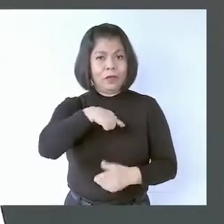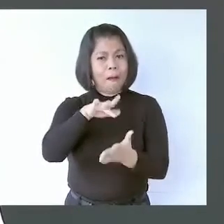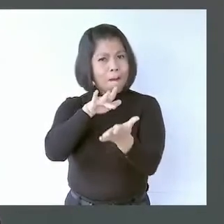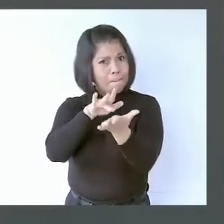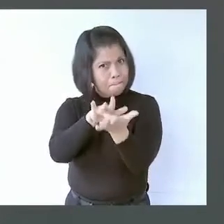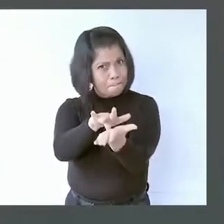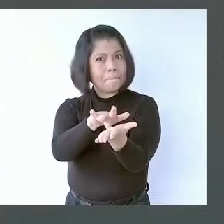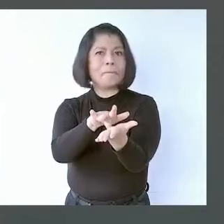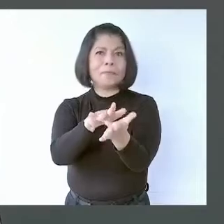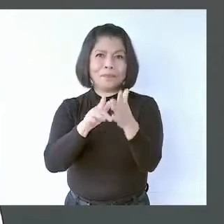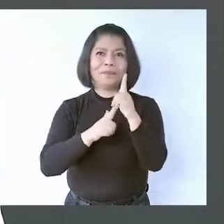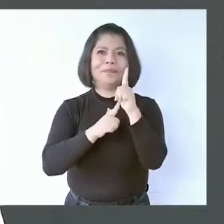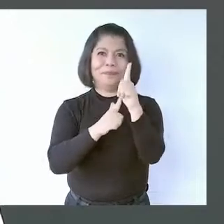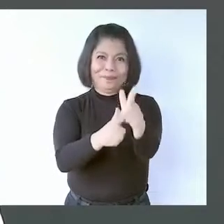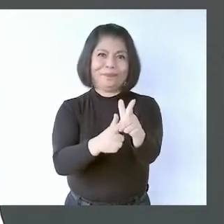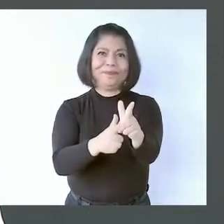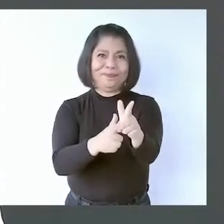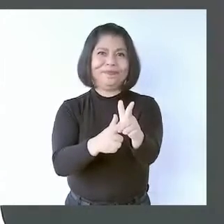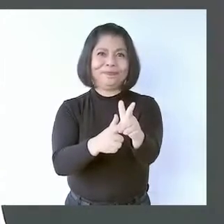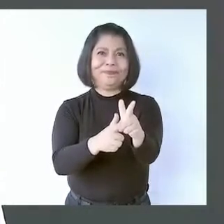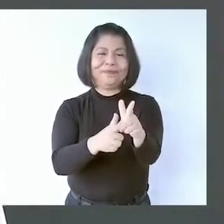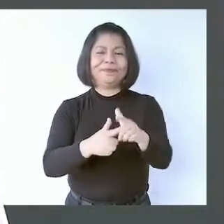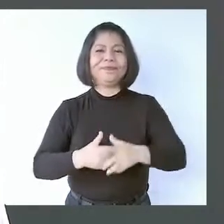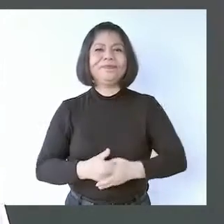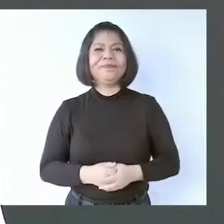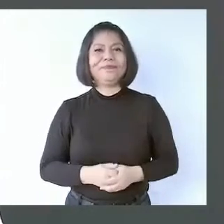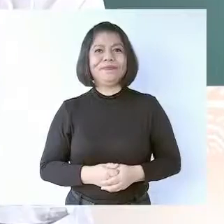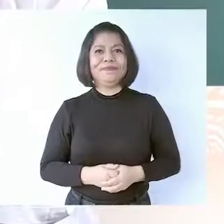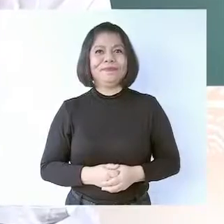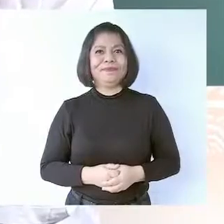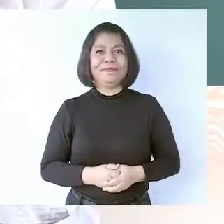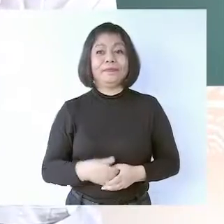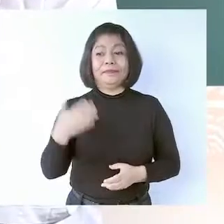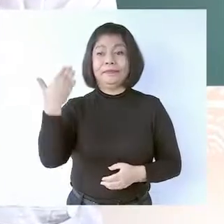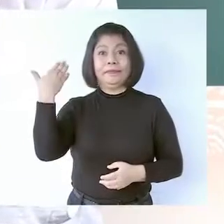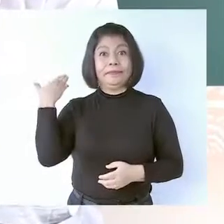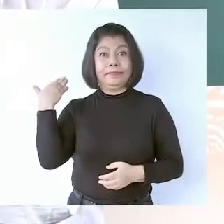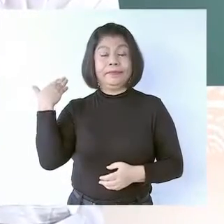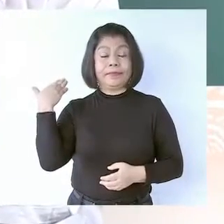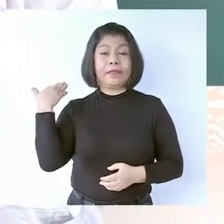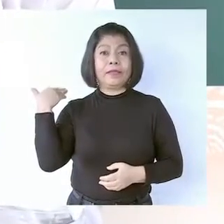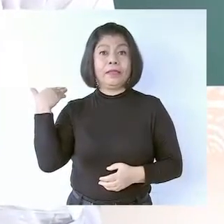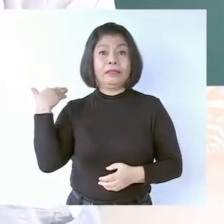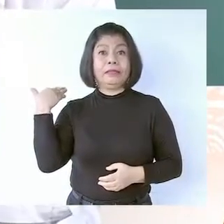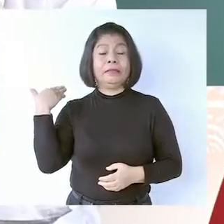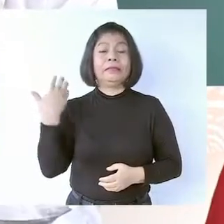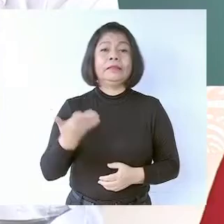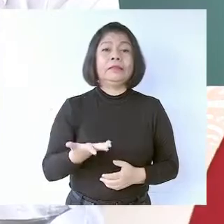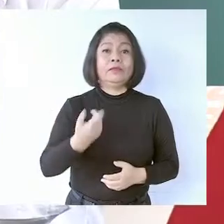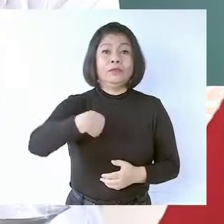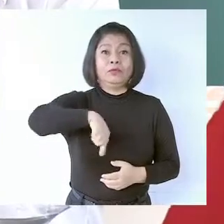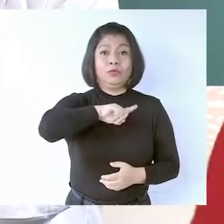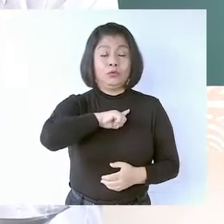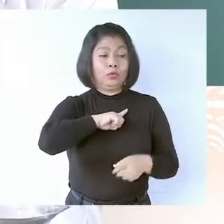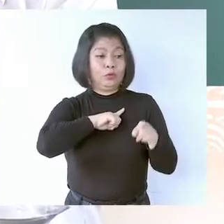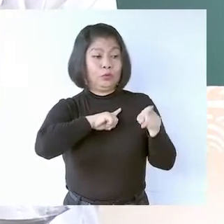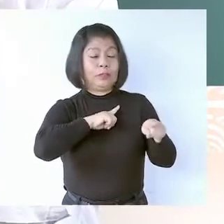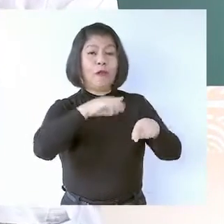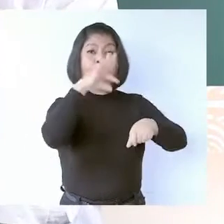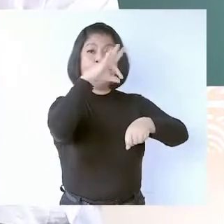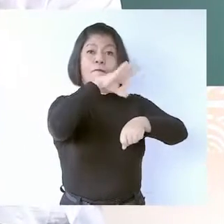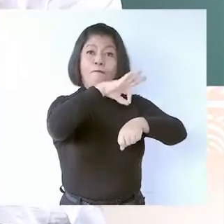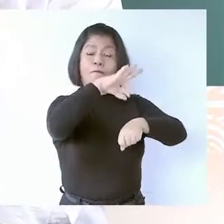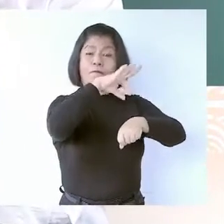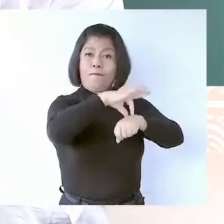afortunadamente ya tenemos contratos con las farmacéuticas y